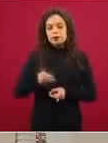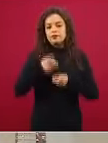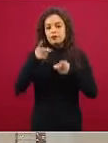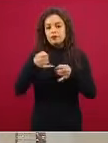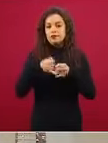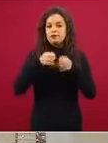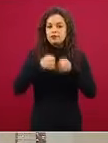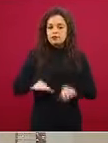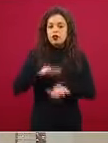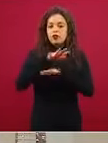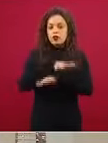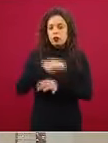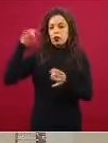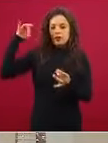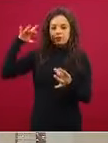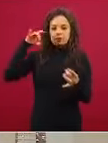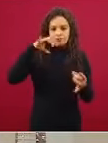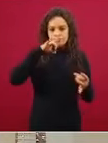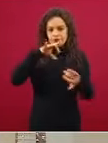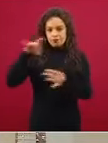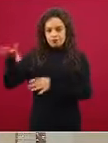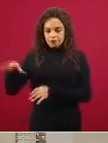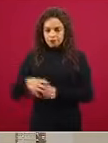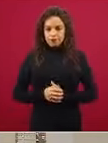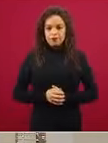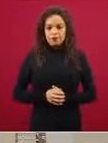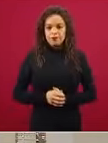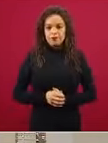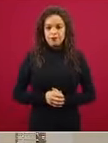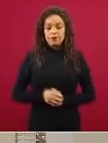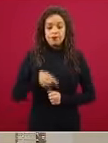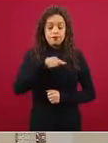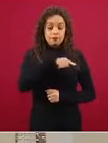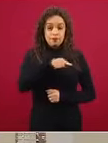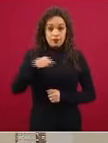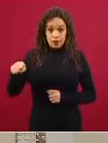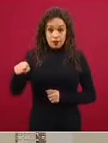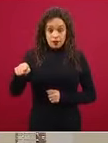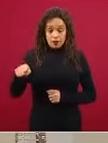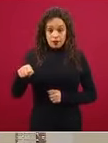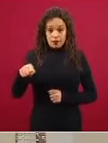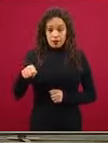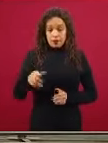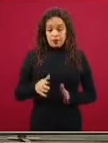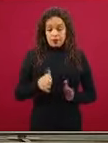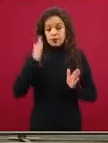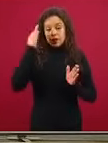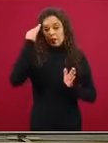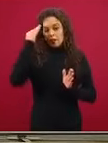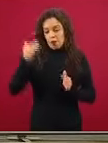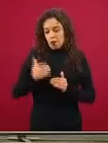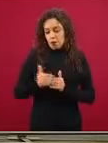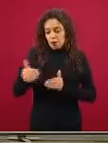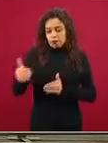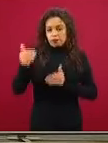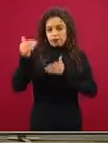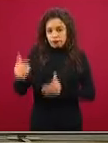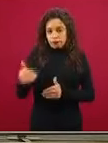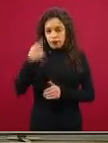Las medidas de mitigación que se implantaron como parte de la Jornada Nacional de Sana Distancia el 23 de